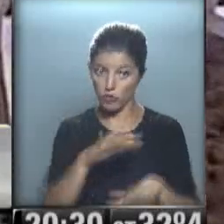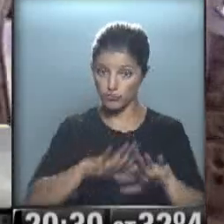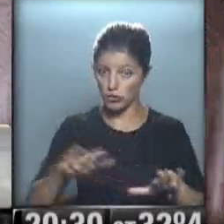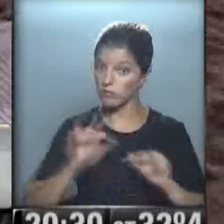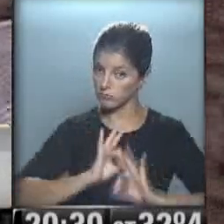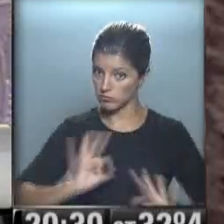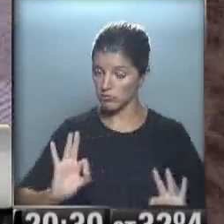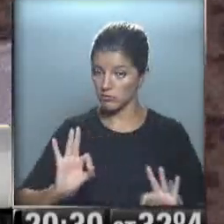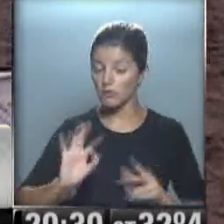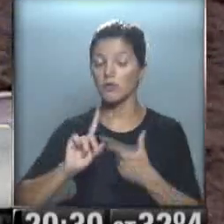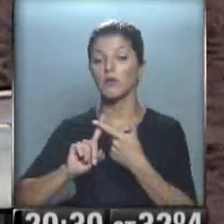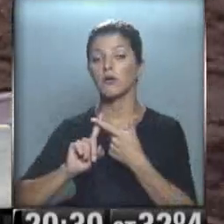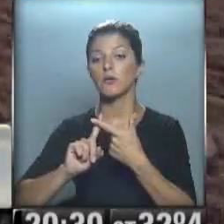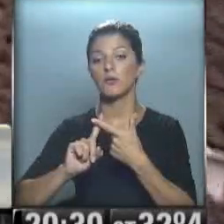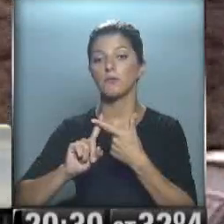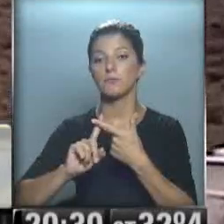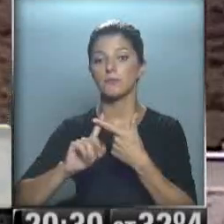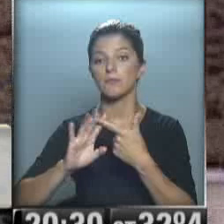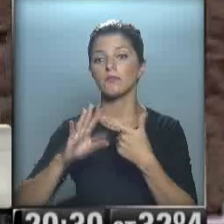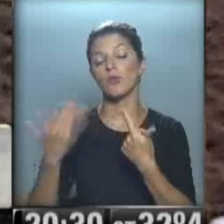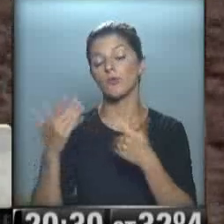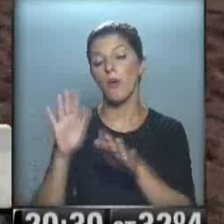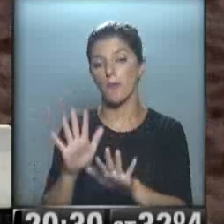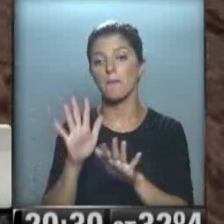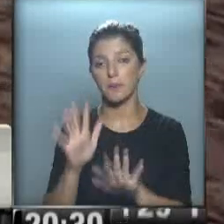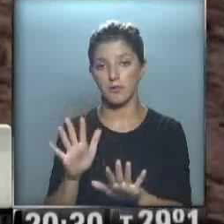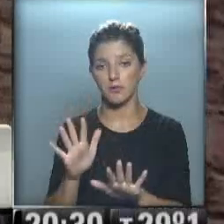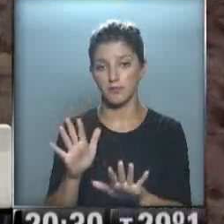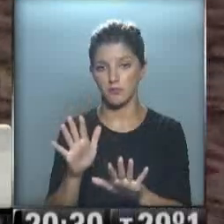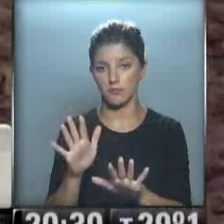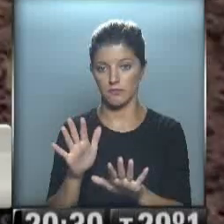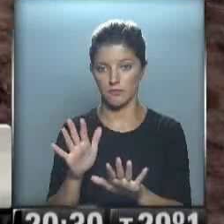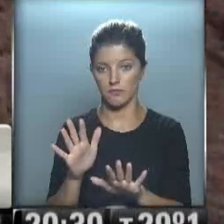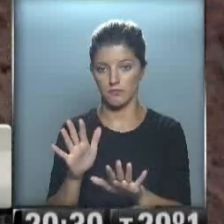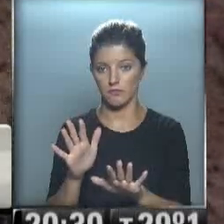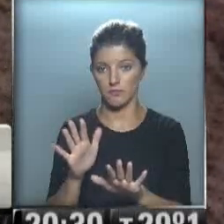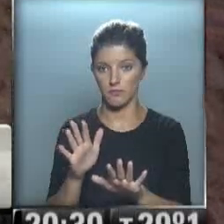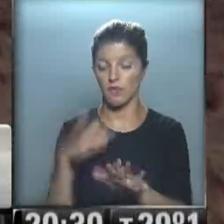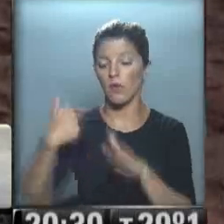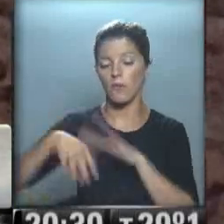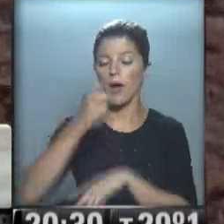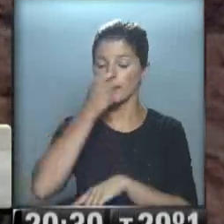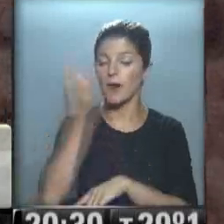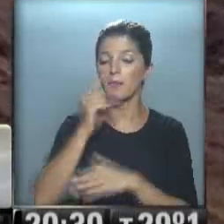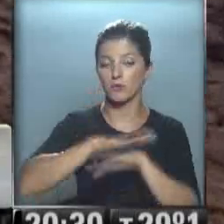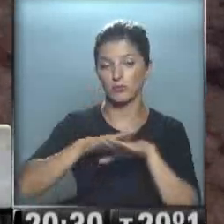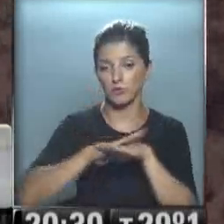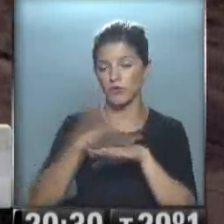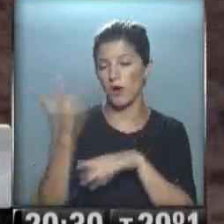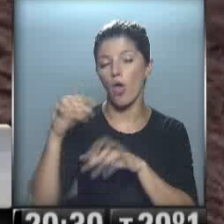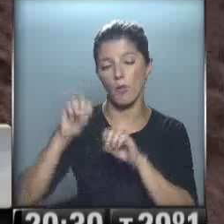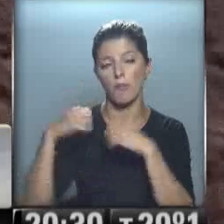Eh Así que Esperamos que podamos encontrar rápidamente una solución una evolución